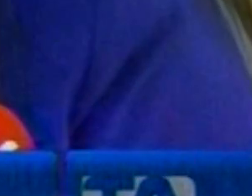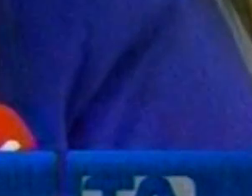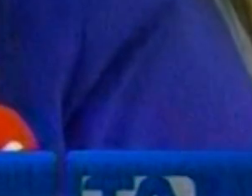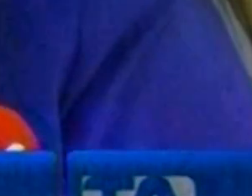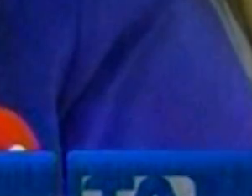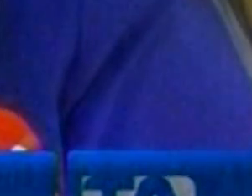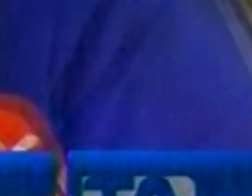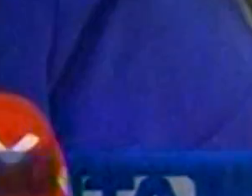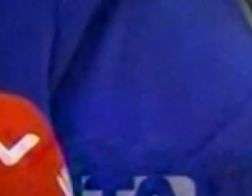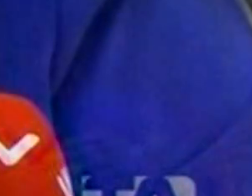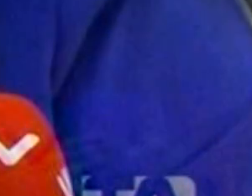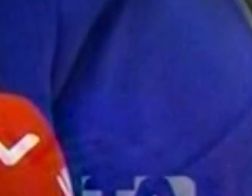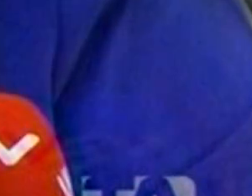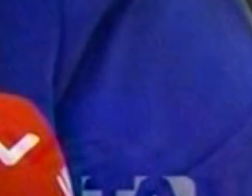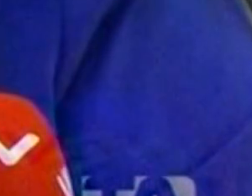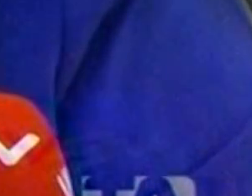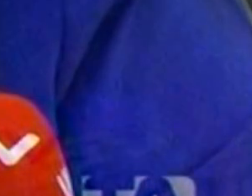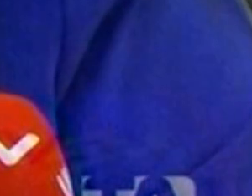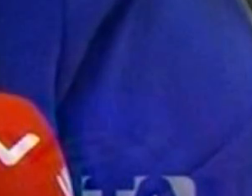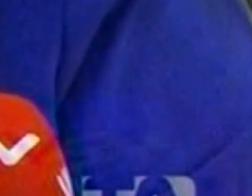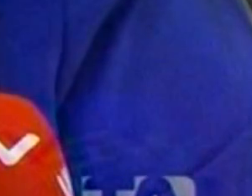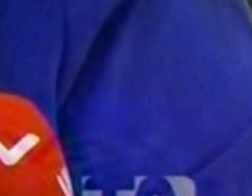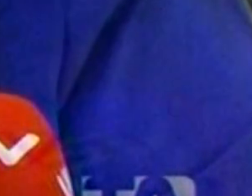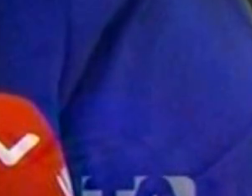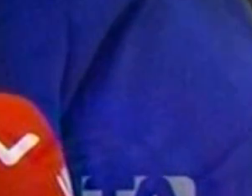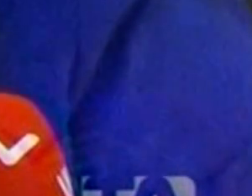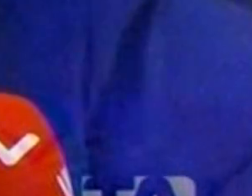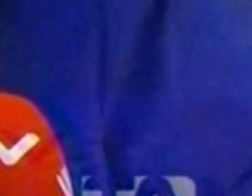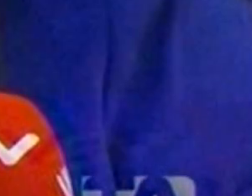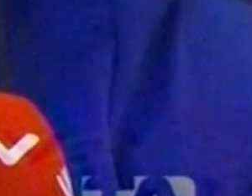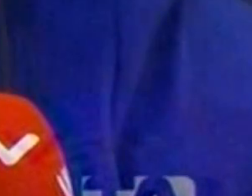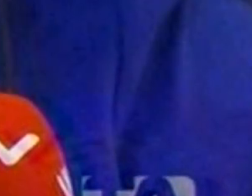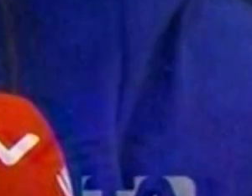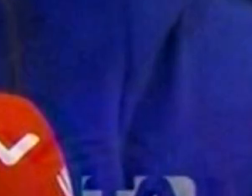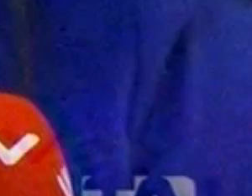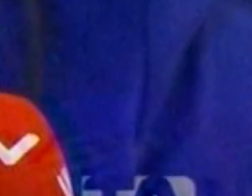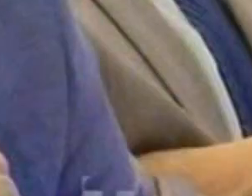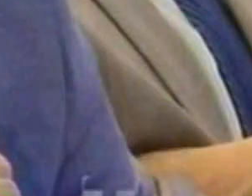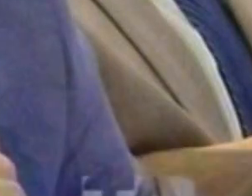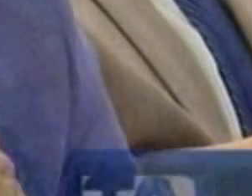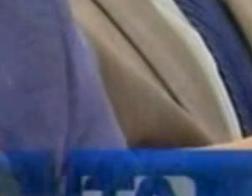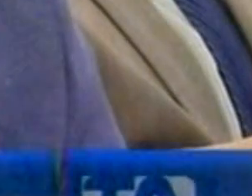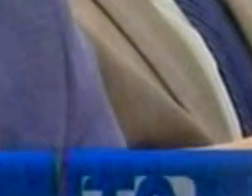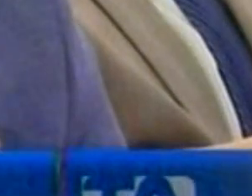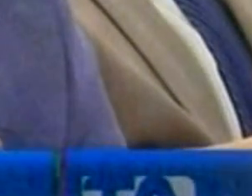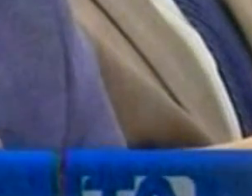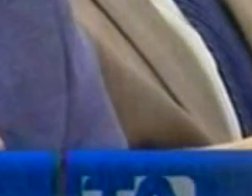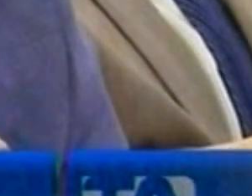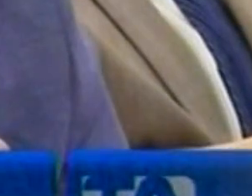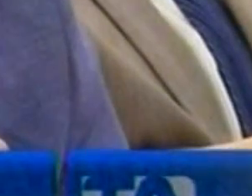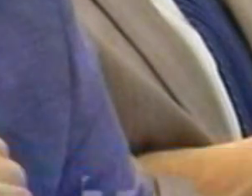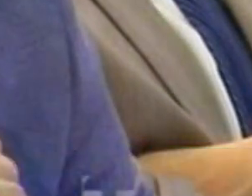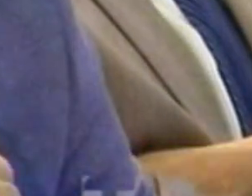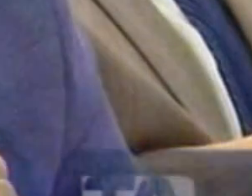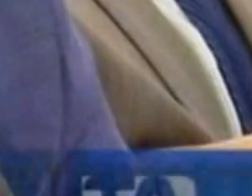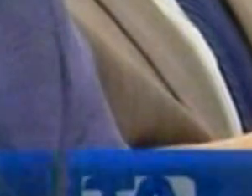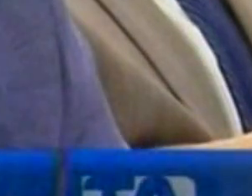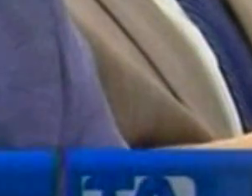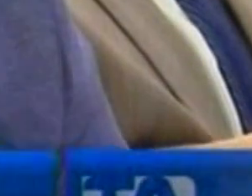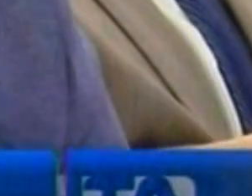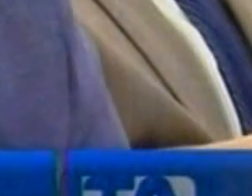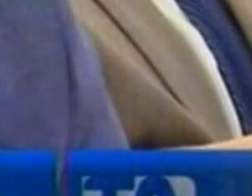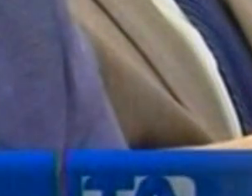evaluados nuevamente. Excluye a la Corte Nacional de la carrera judicial. La evaluación es un